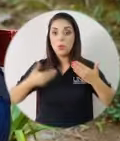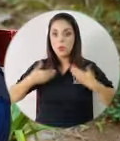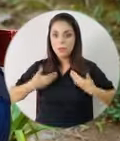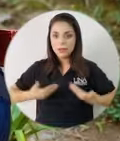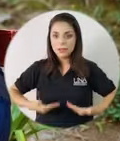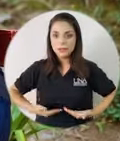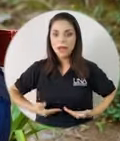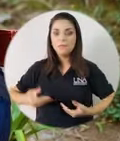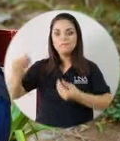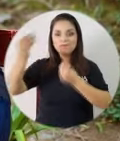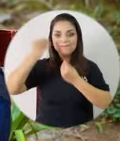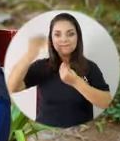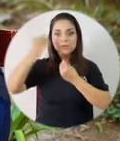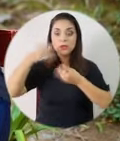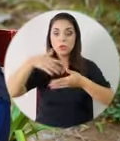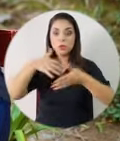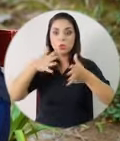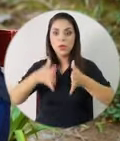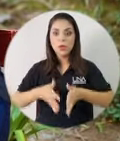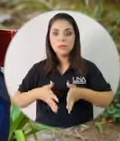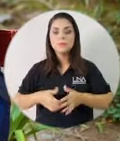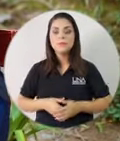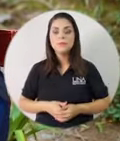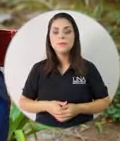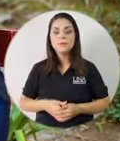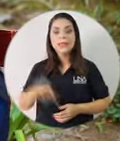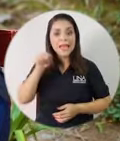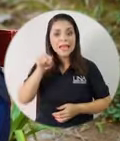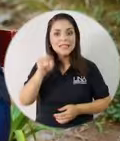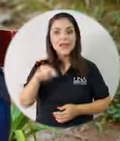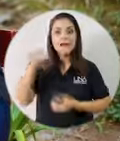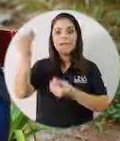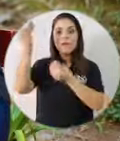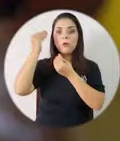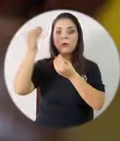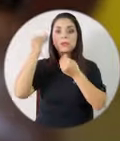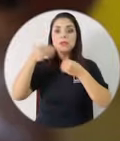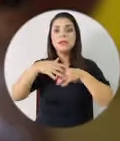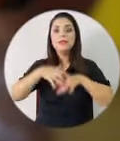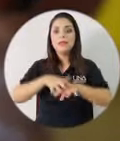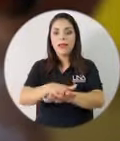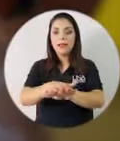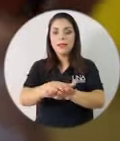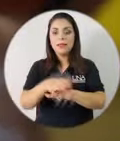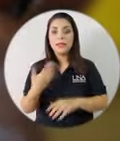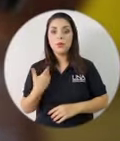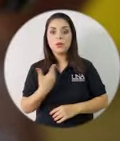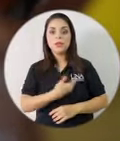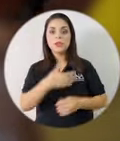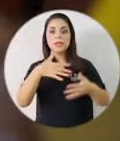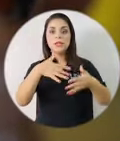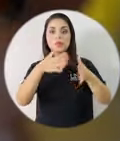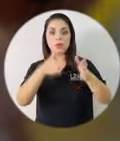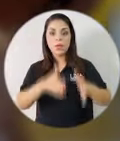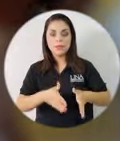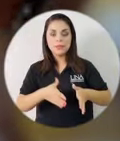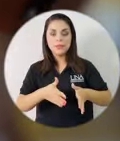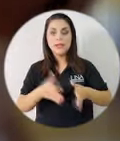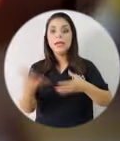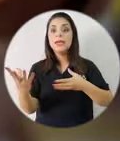a la formación humanística de las personas estudiantes. En esa formación integral que tienen nuestros